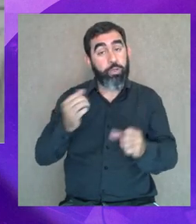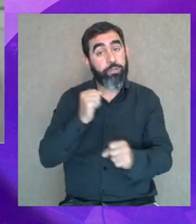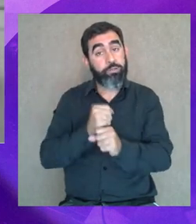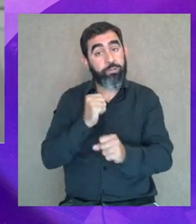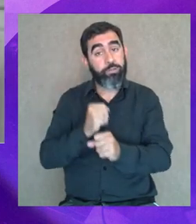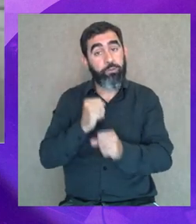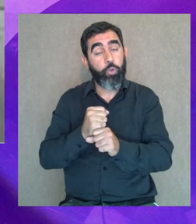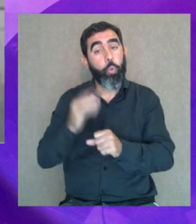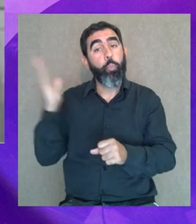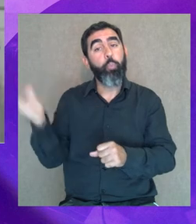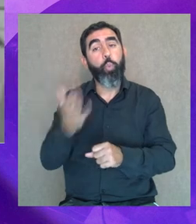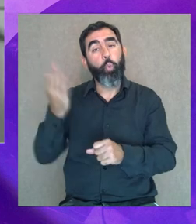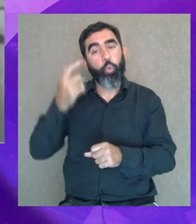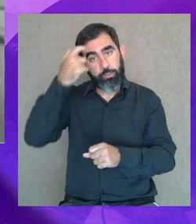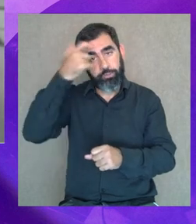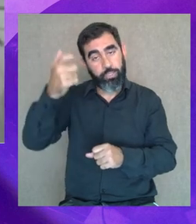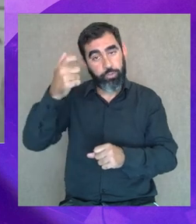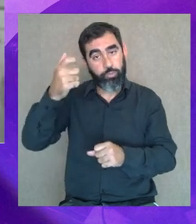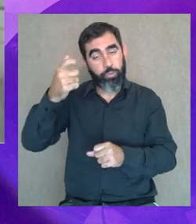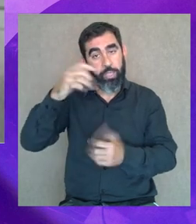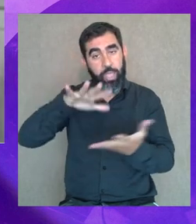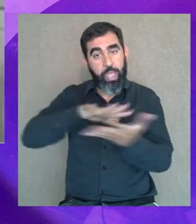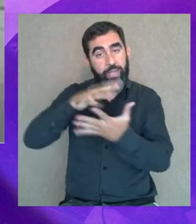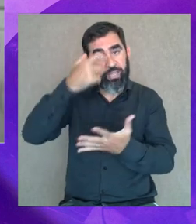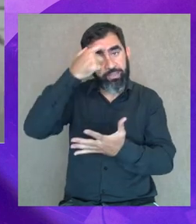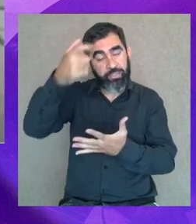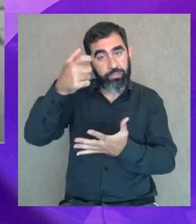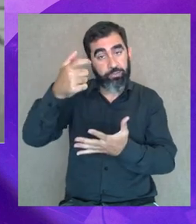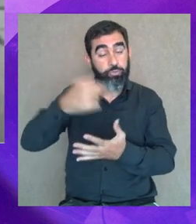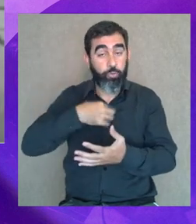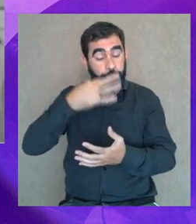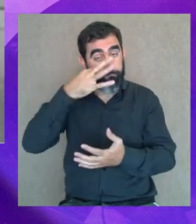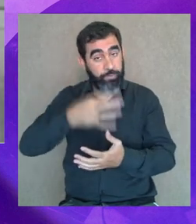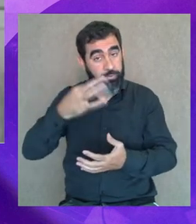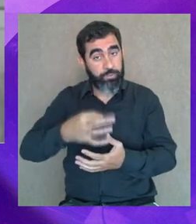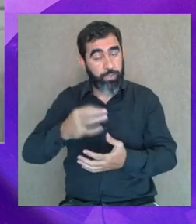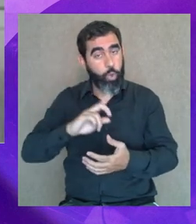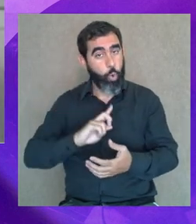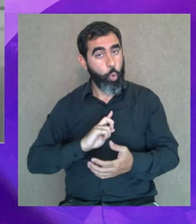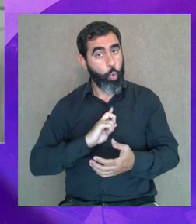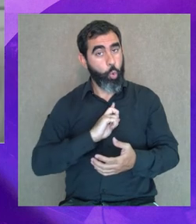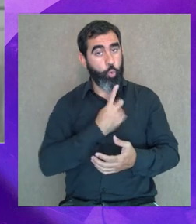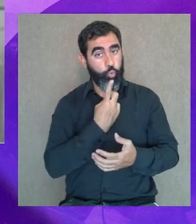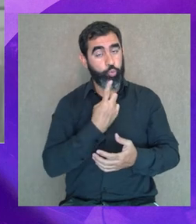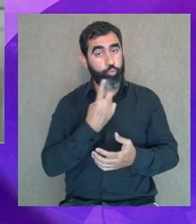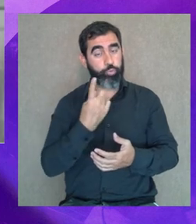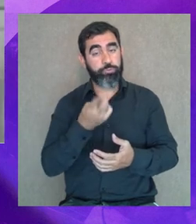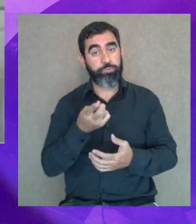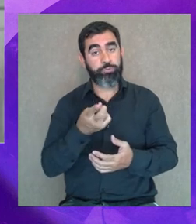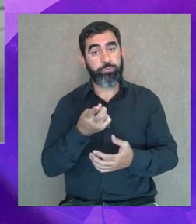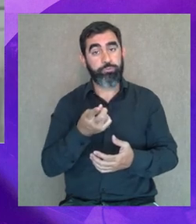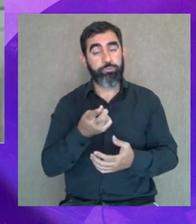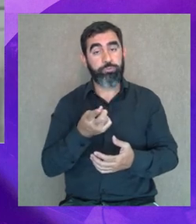trabajo de productora técnica en el área técnica y la verdad que me da mucho mucho orgullo este ser